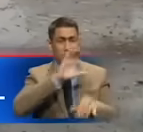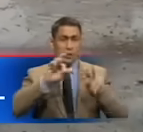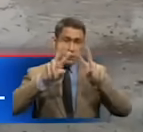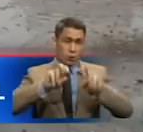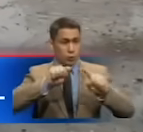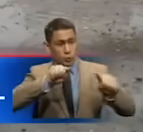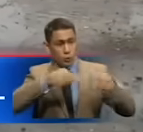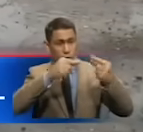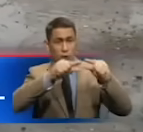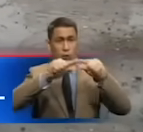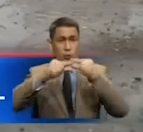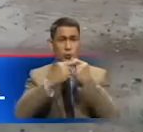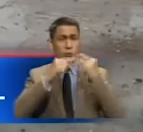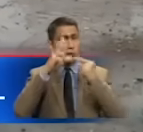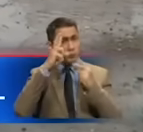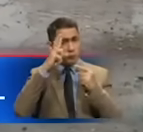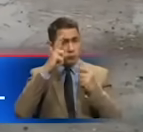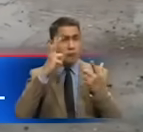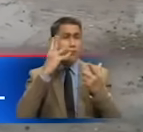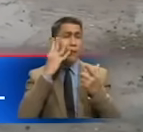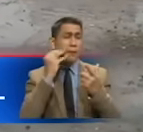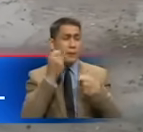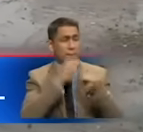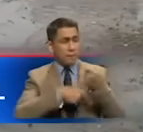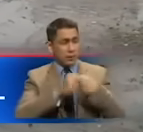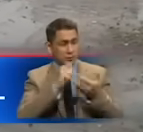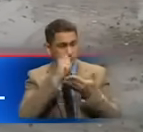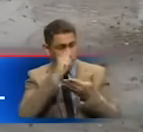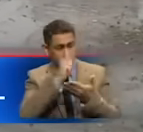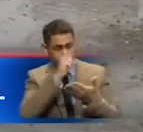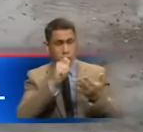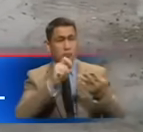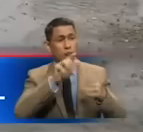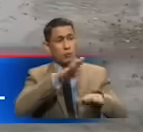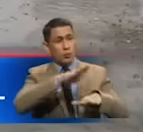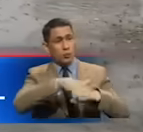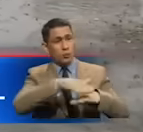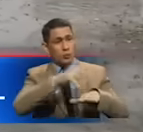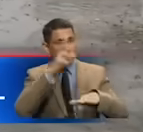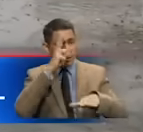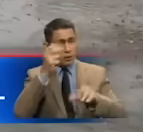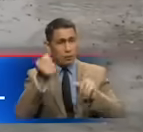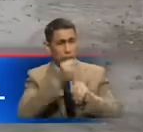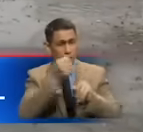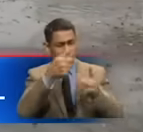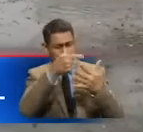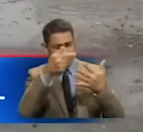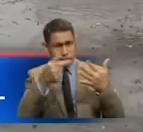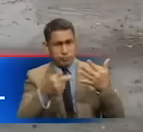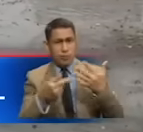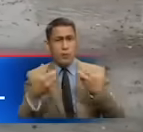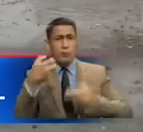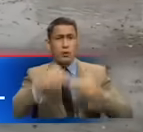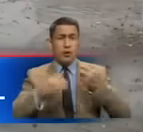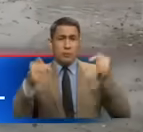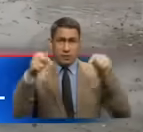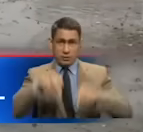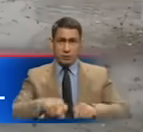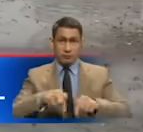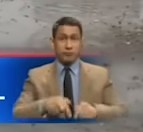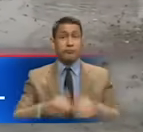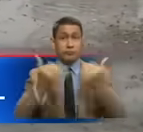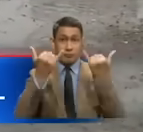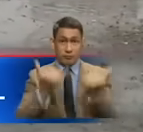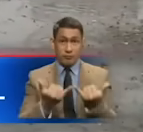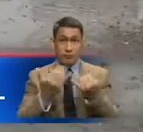contra microtraficantes, se lucha contra asaltantes y ladrones que azotan este sector del noroeste de Guayaquil. Con